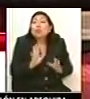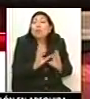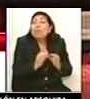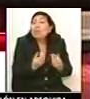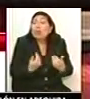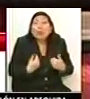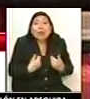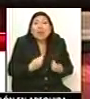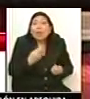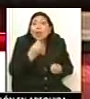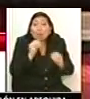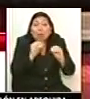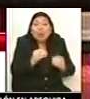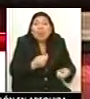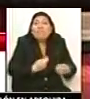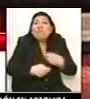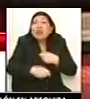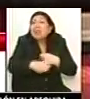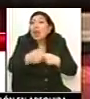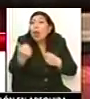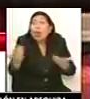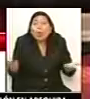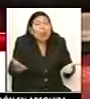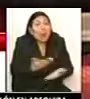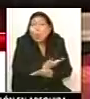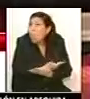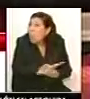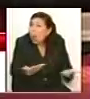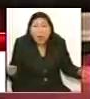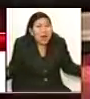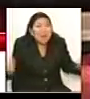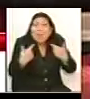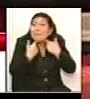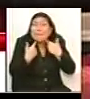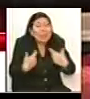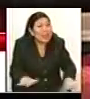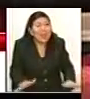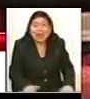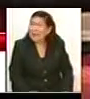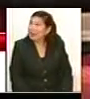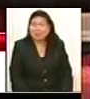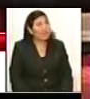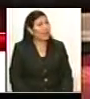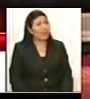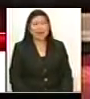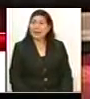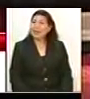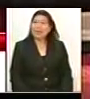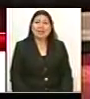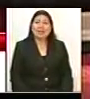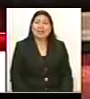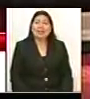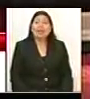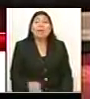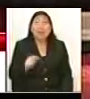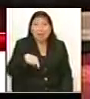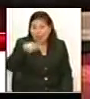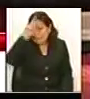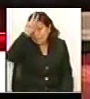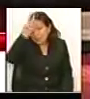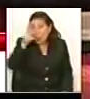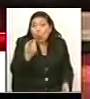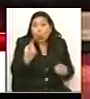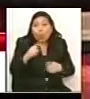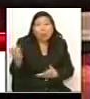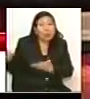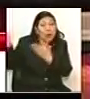si no va a tener qué colocar en el mercado, siquiera nacional, si son pérdidas netas? Presidente, nuestro país